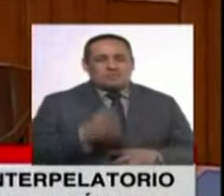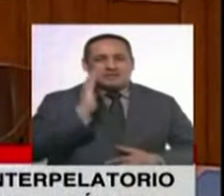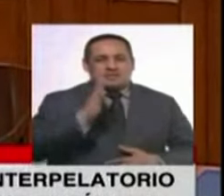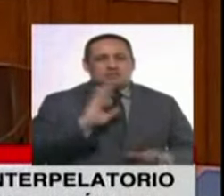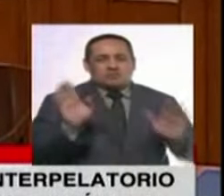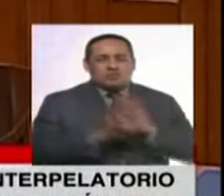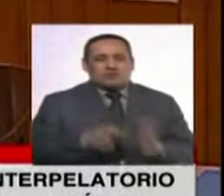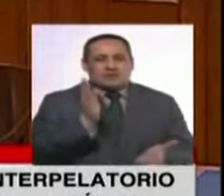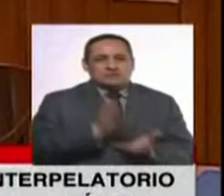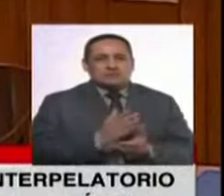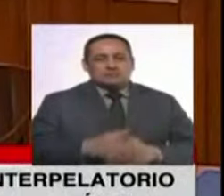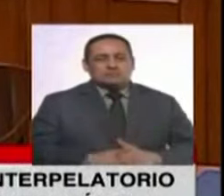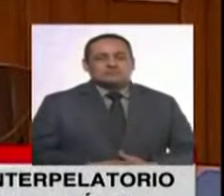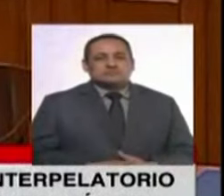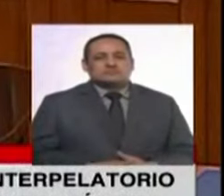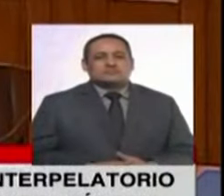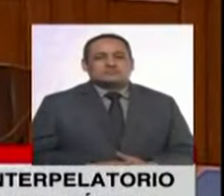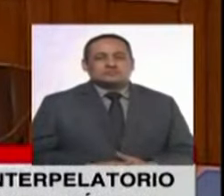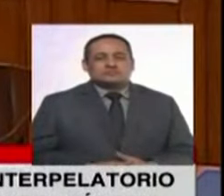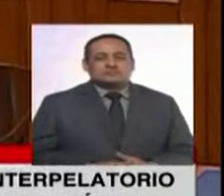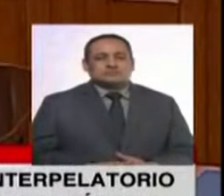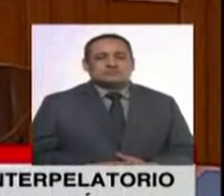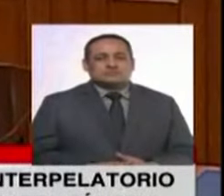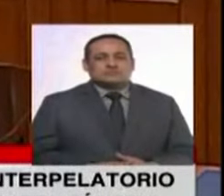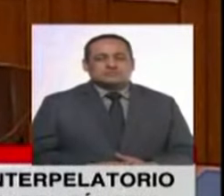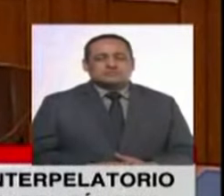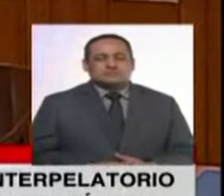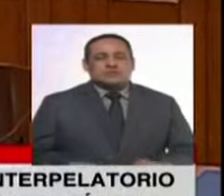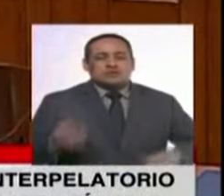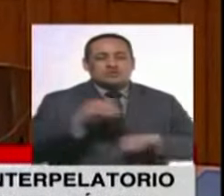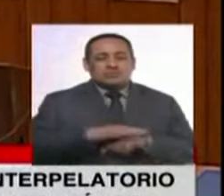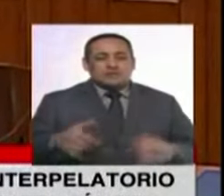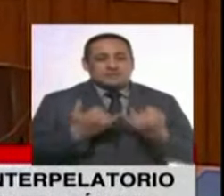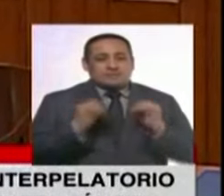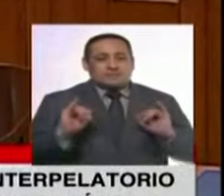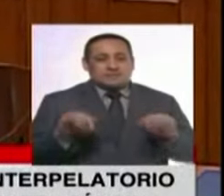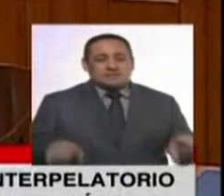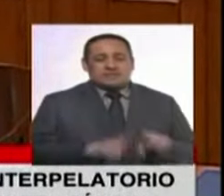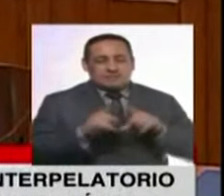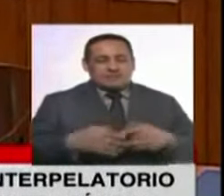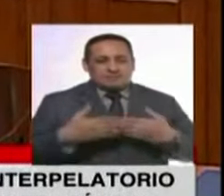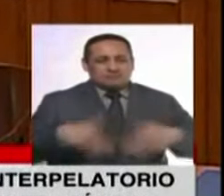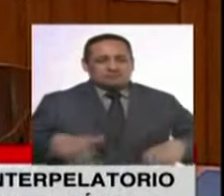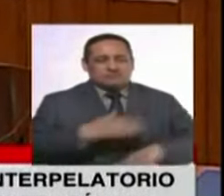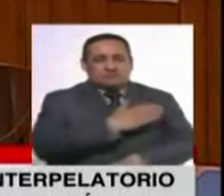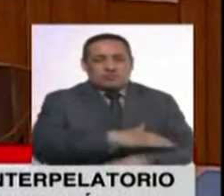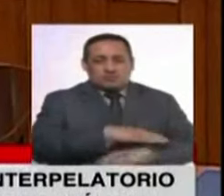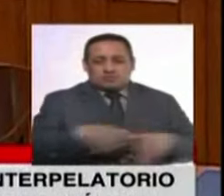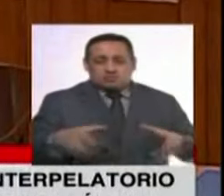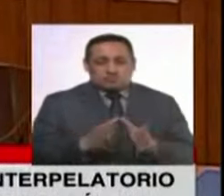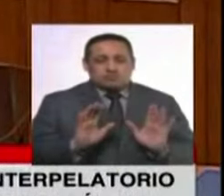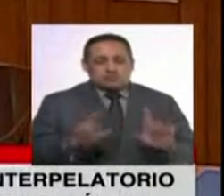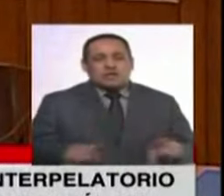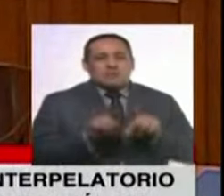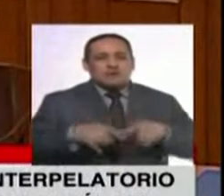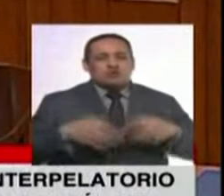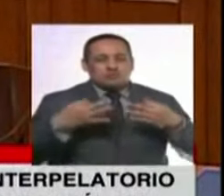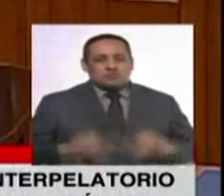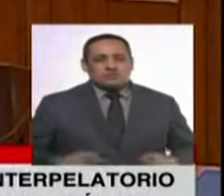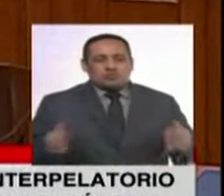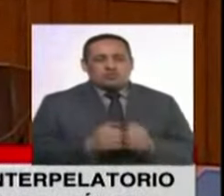sanción alguna en respeto a la independencia e imparcialidad de dichos órganos bien